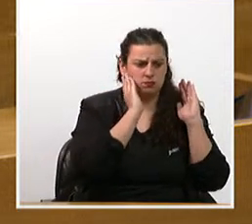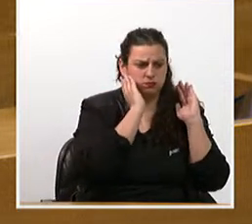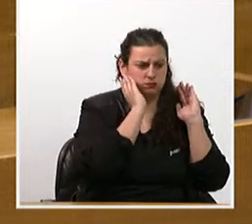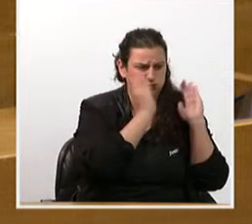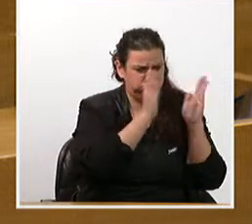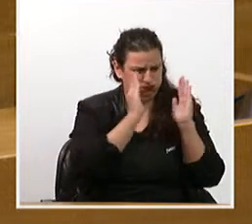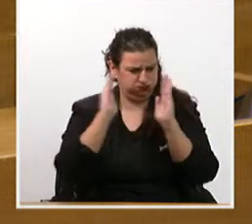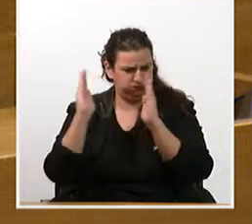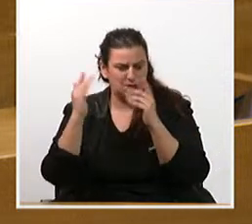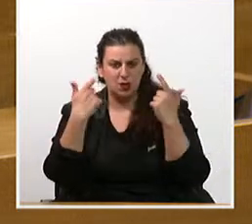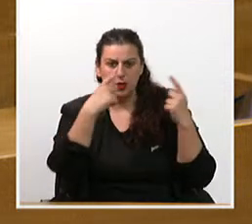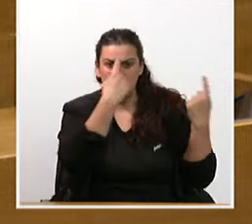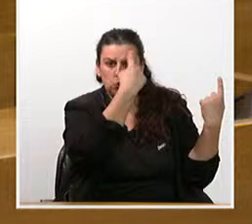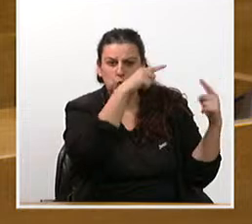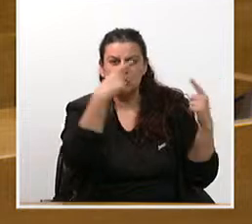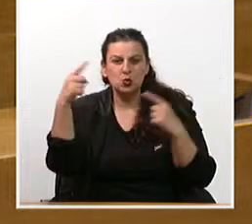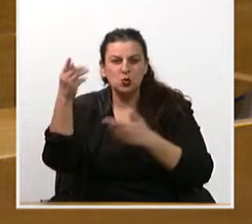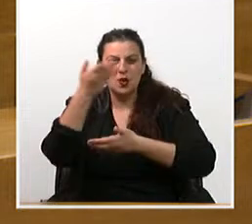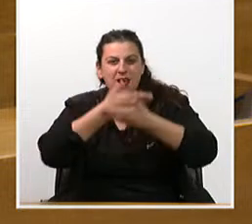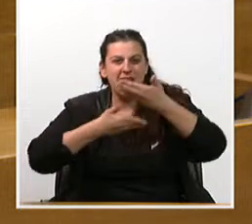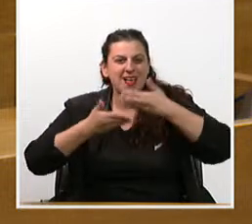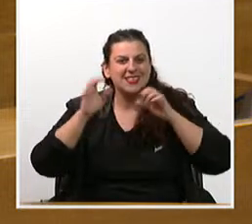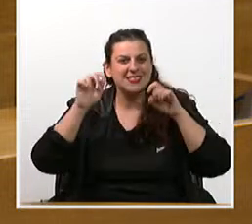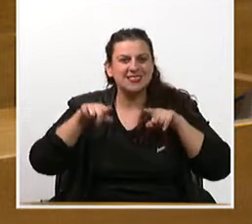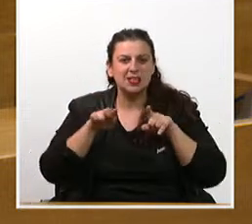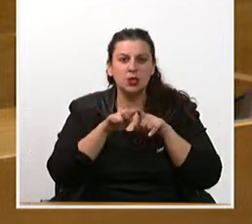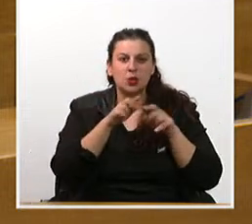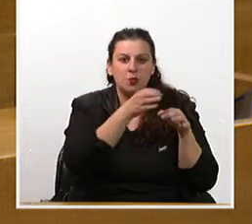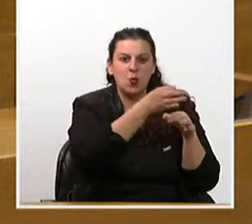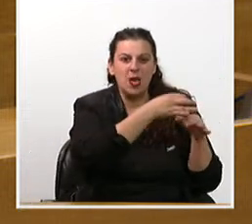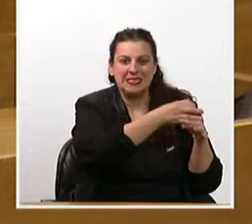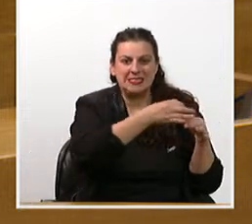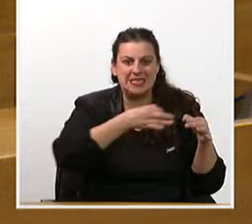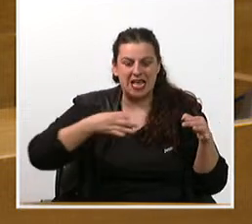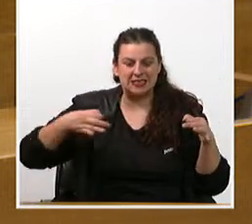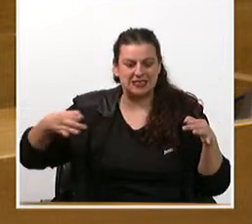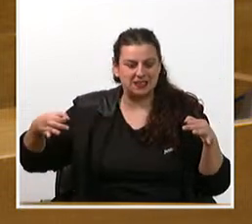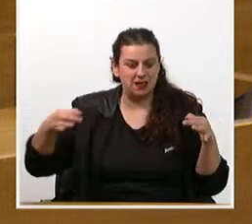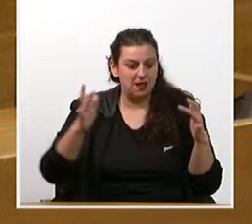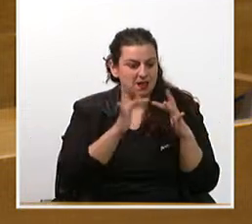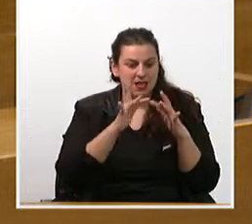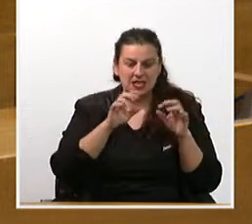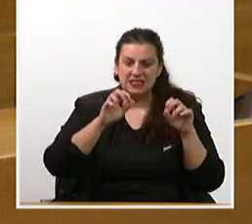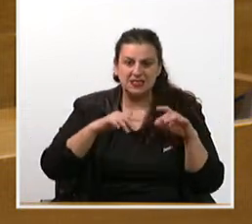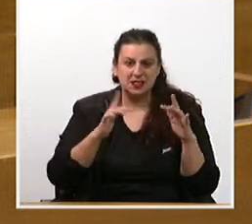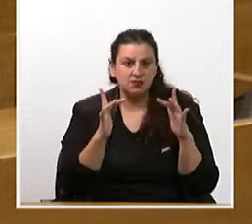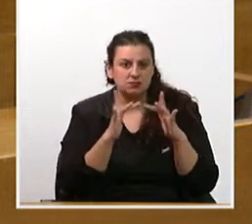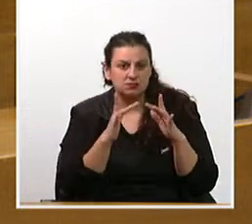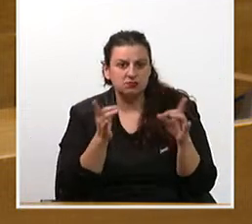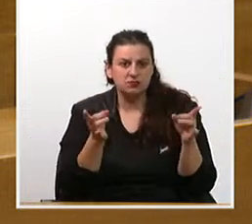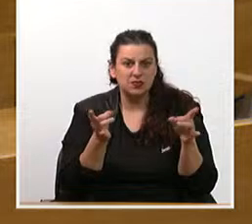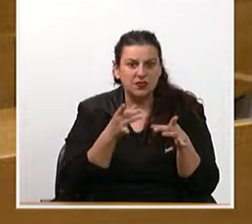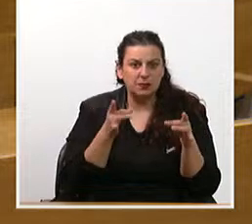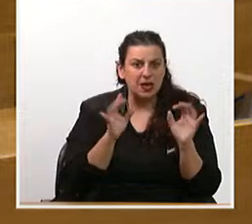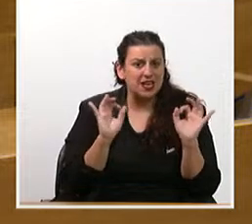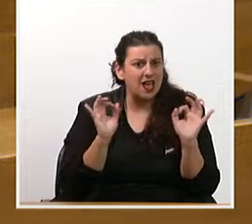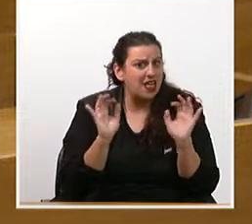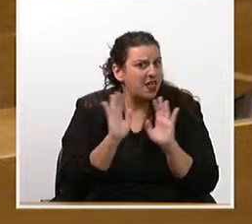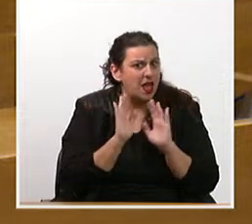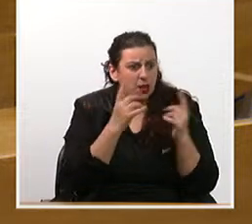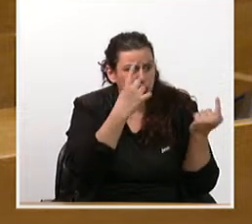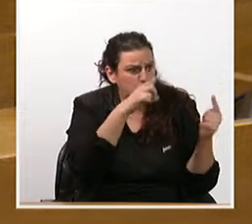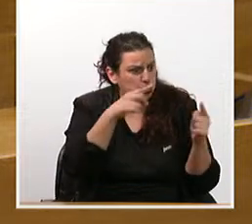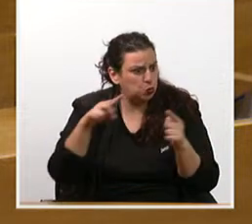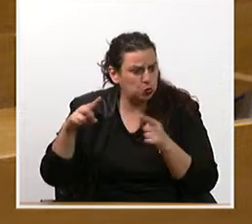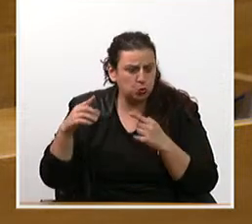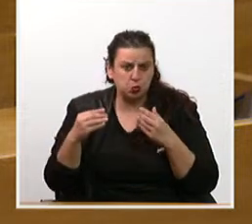cada departamento actuaba como una isla desconectada del del resto sin coordinación ni comunicación alguna nos